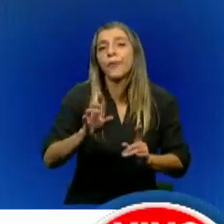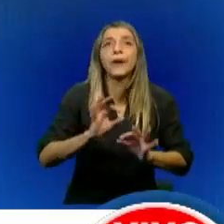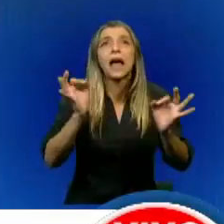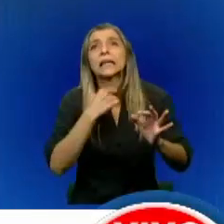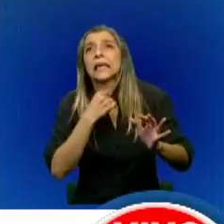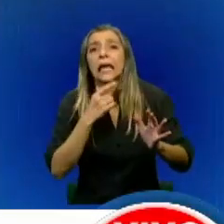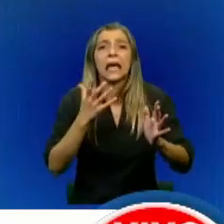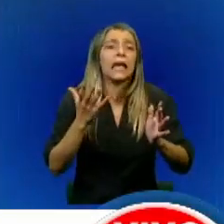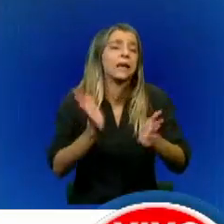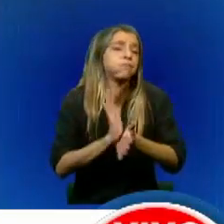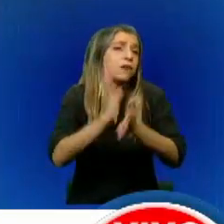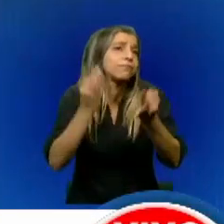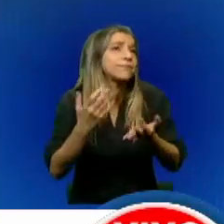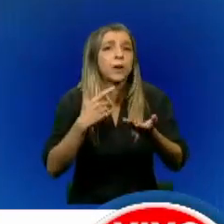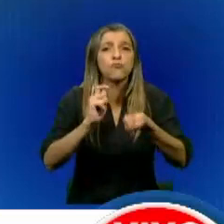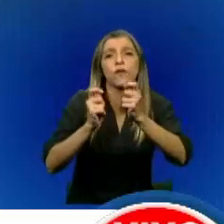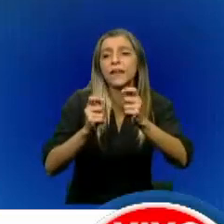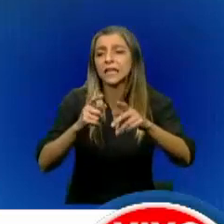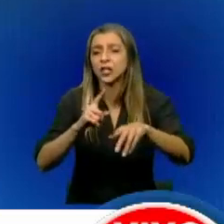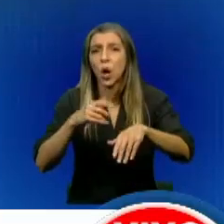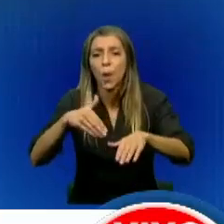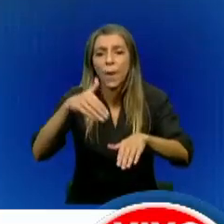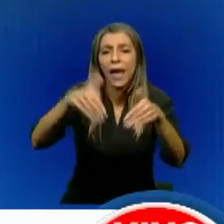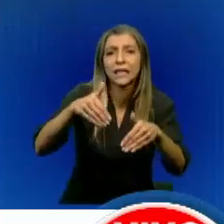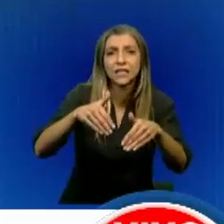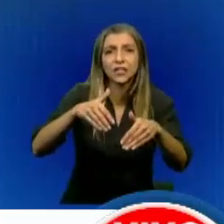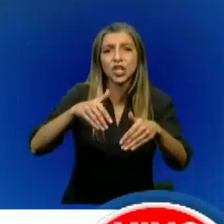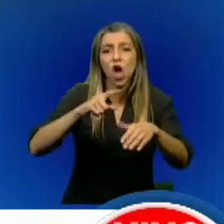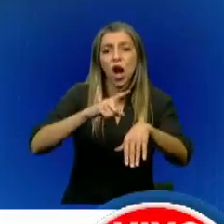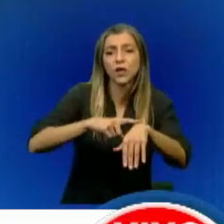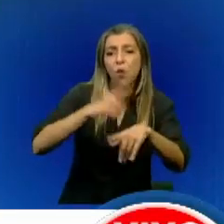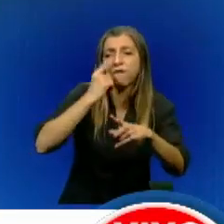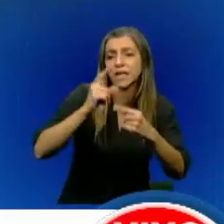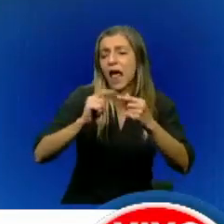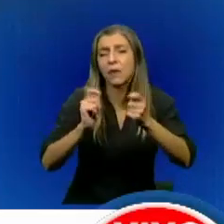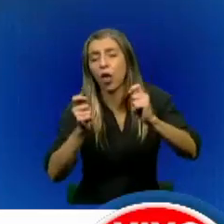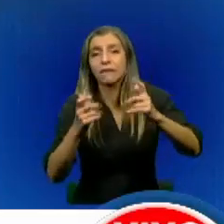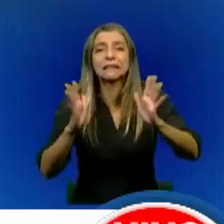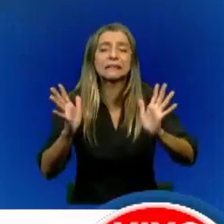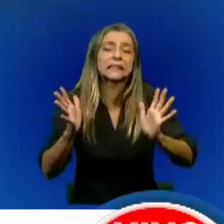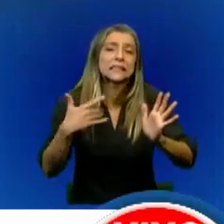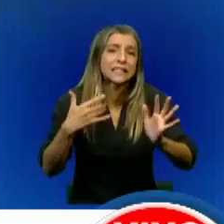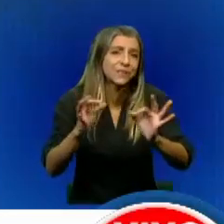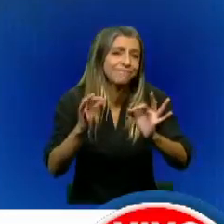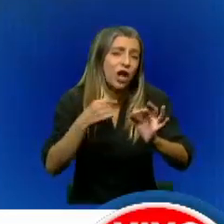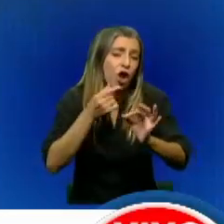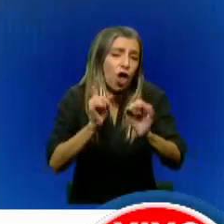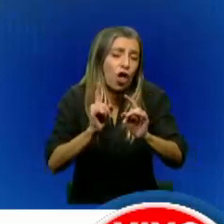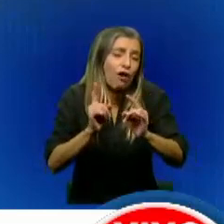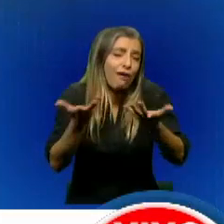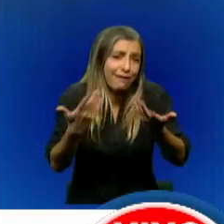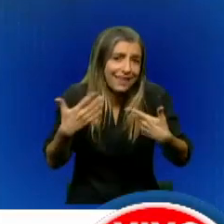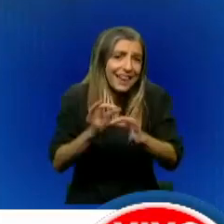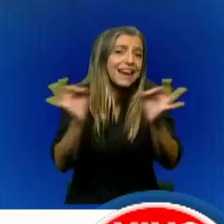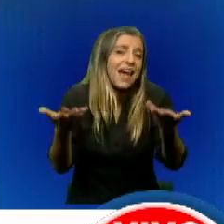la marcha el calendario electoral, hayamos podido encontrar una redacción de consenso